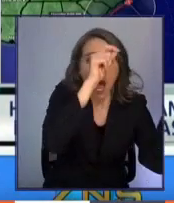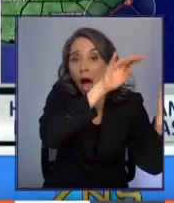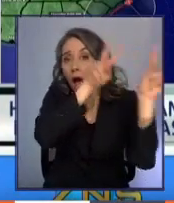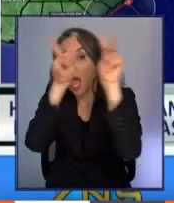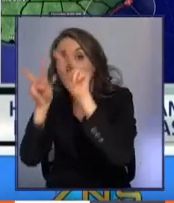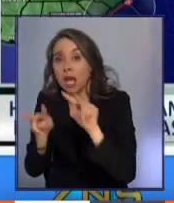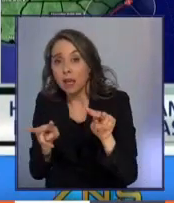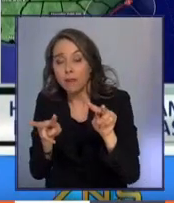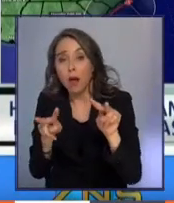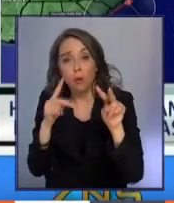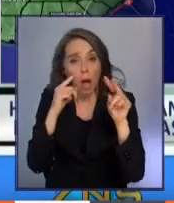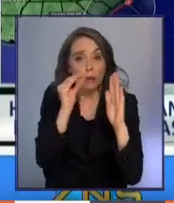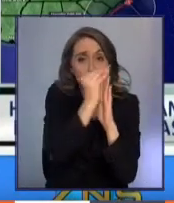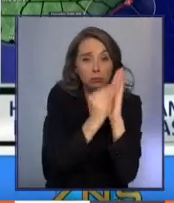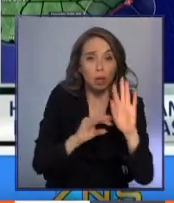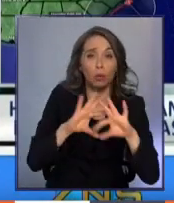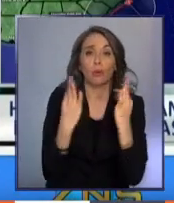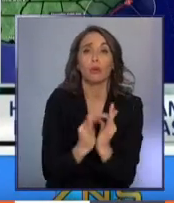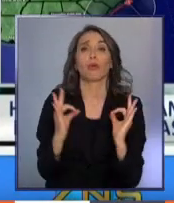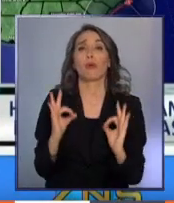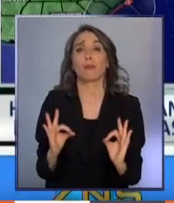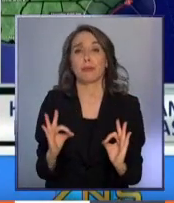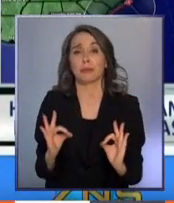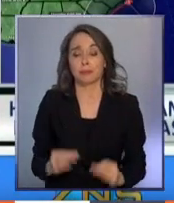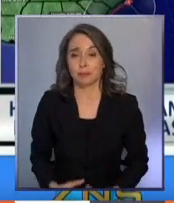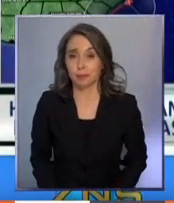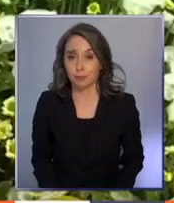identificación completa y adecuada.